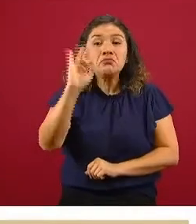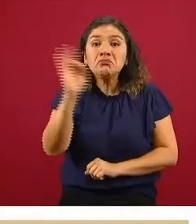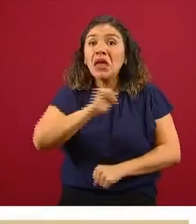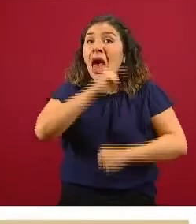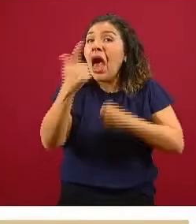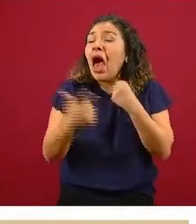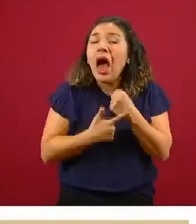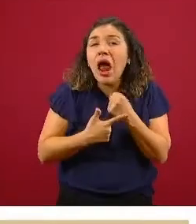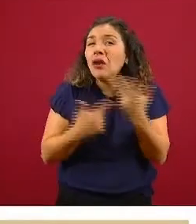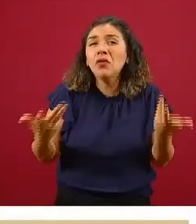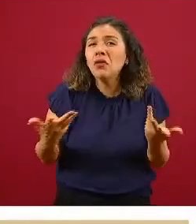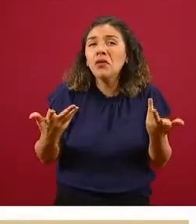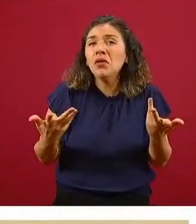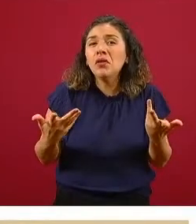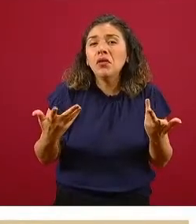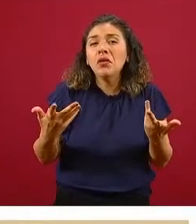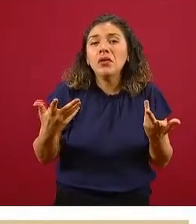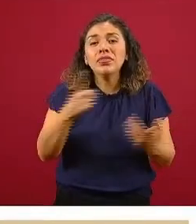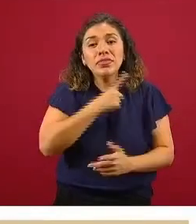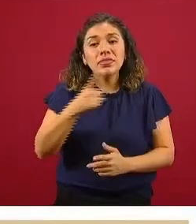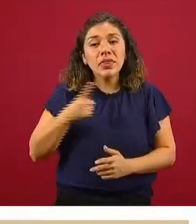nos